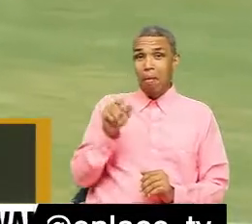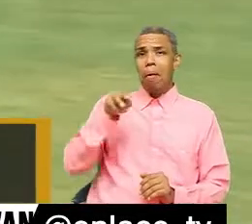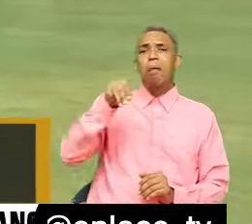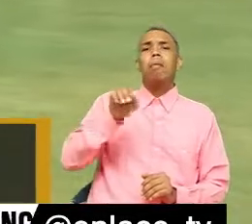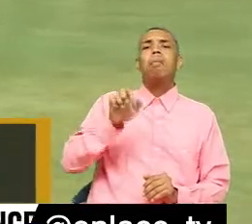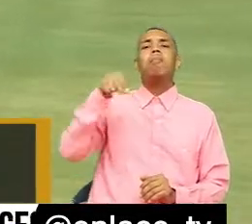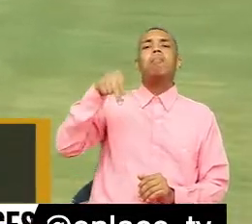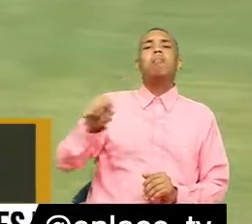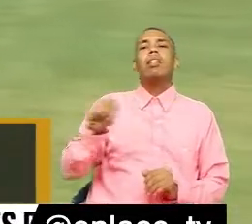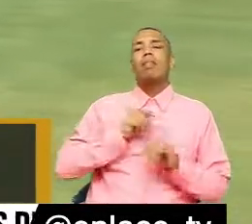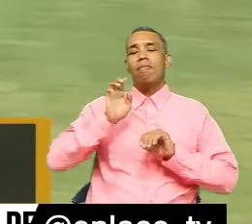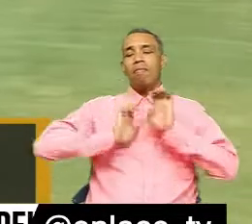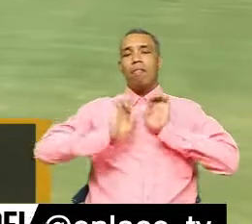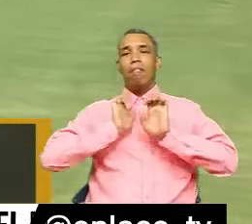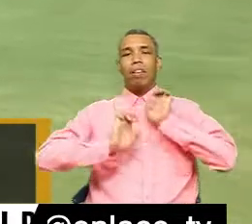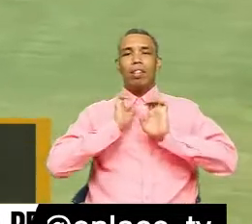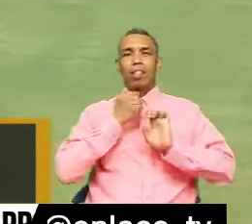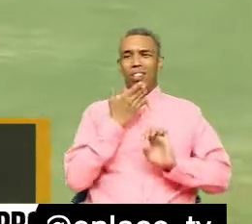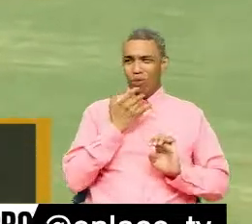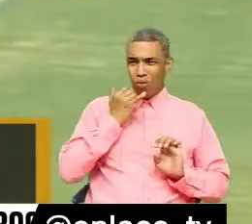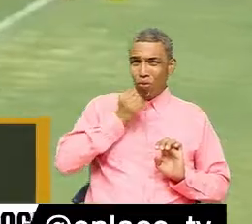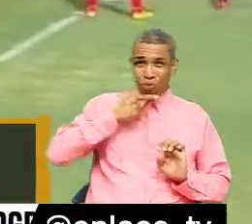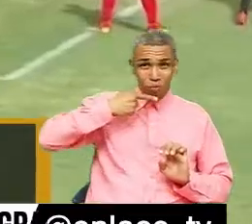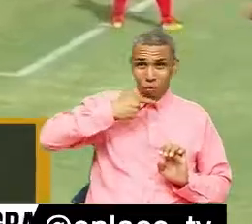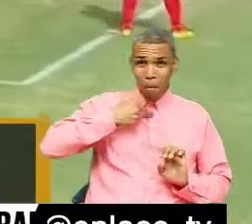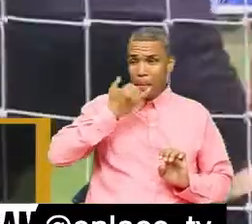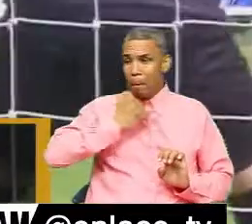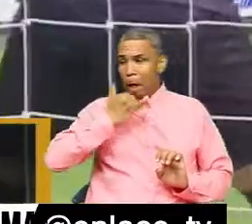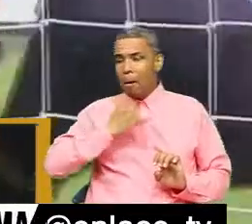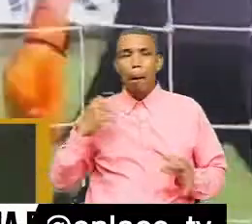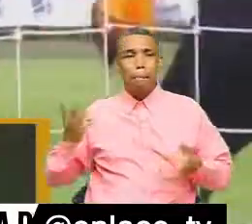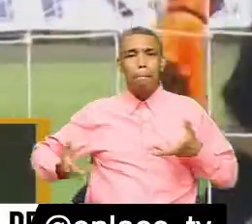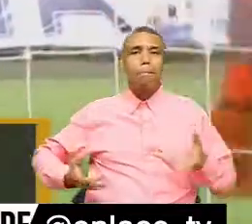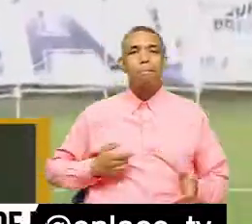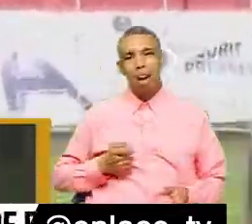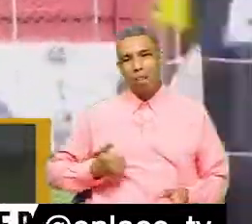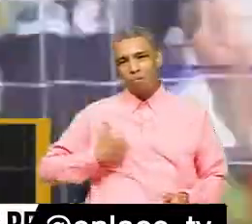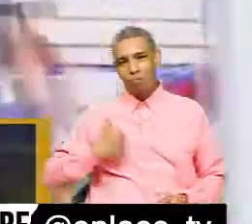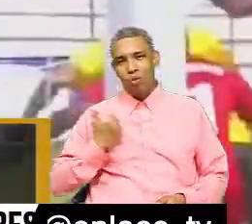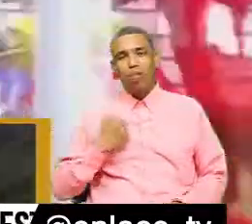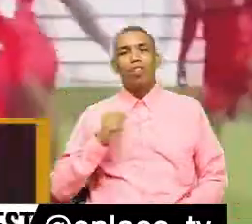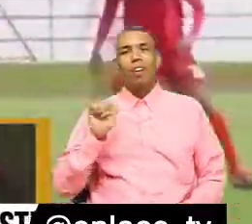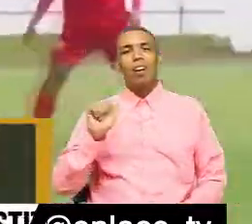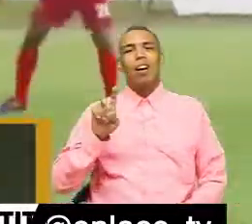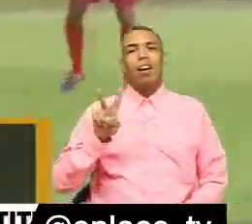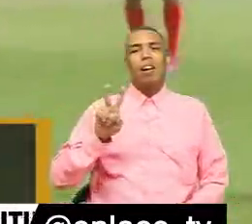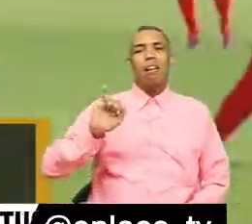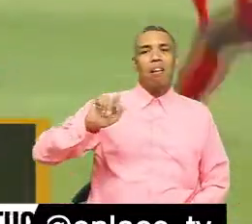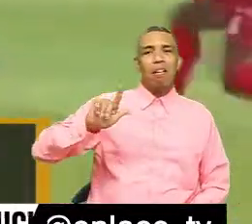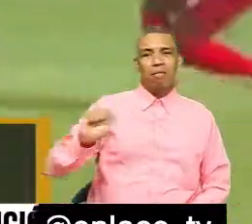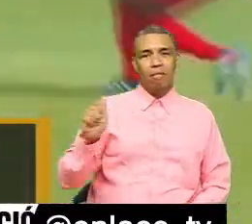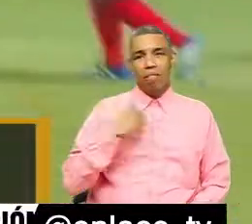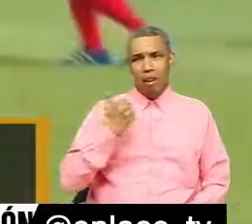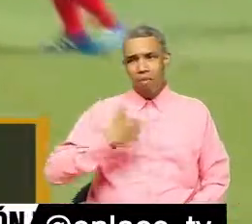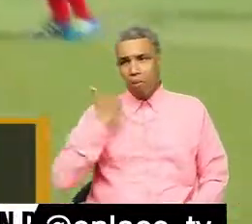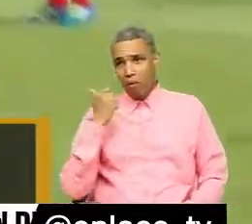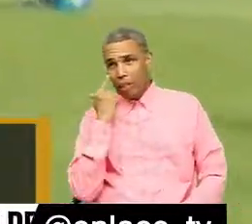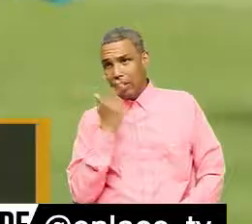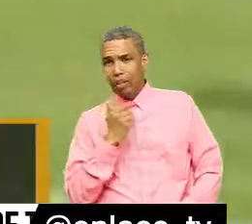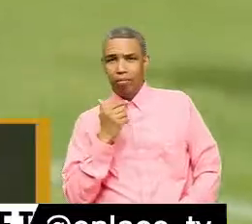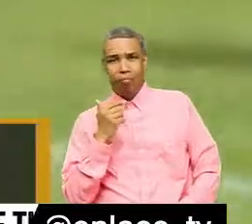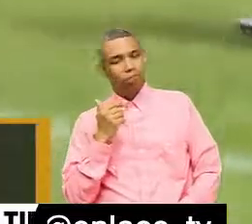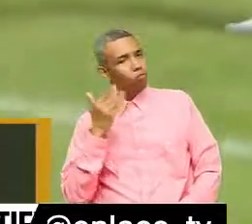Mena, la rosa y le pica ya a Torres Agasti, que no tiene tiempo de reacción. Le alcanza a cambiar